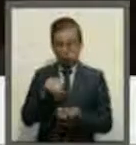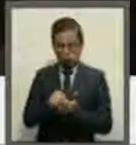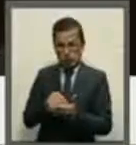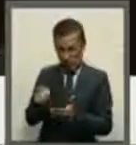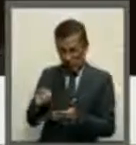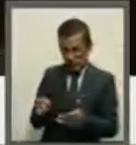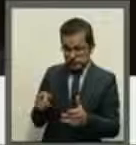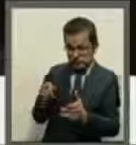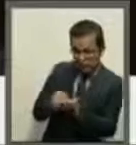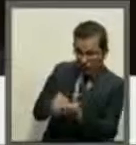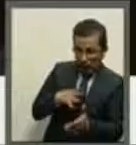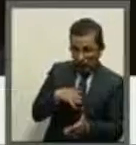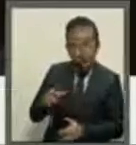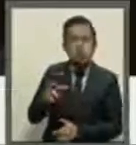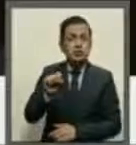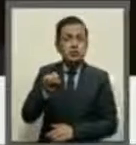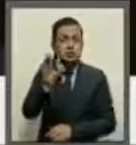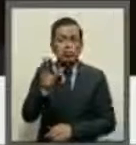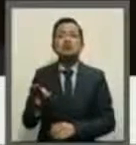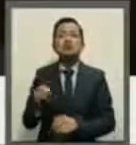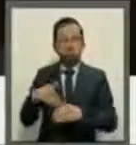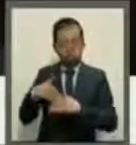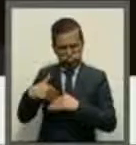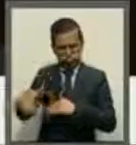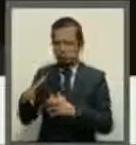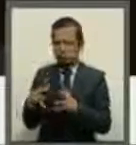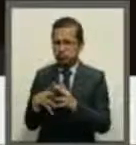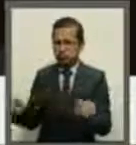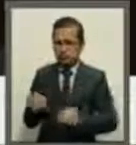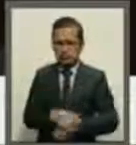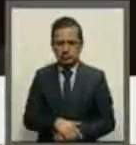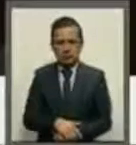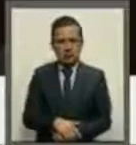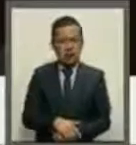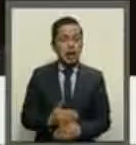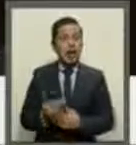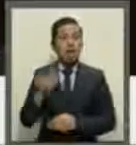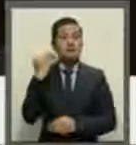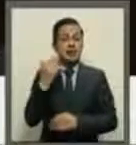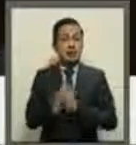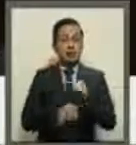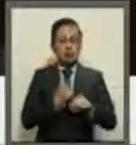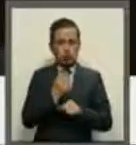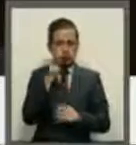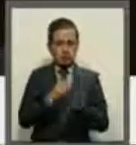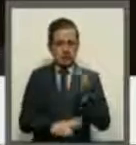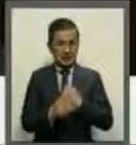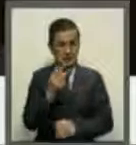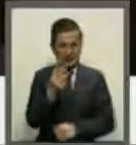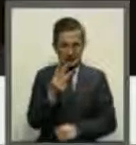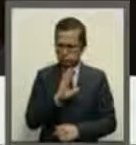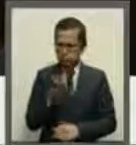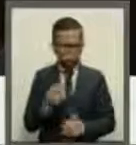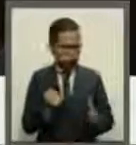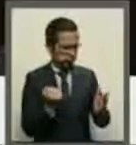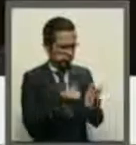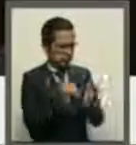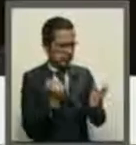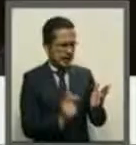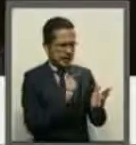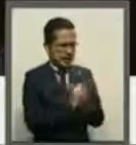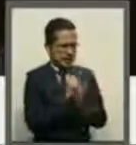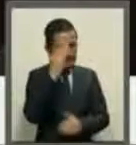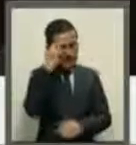sobreviven también desaparezcan. En el año 2003 se expidió la Ley General de Derechos Lingüísticos de los